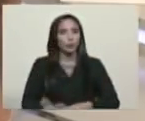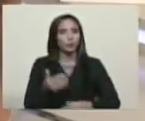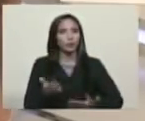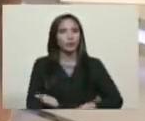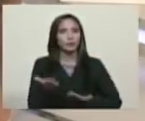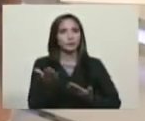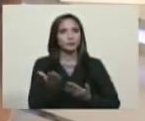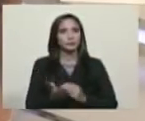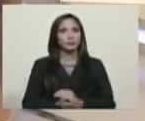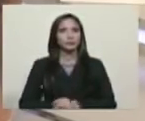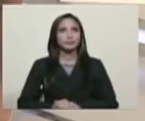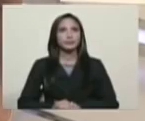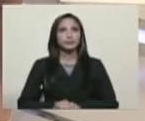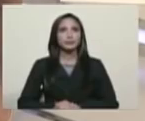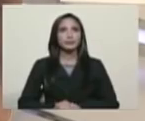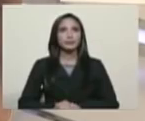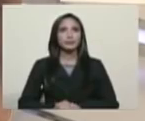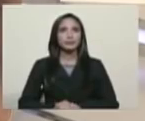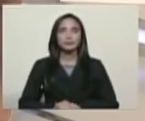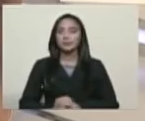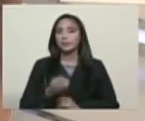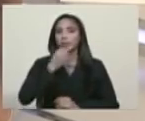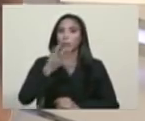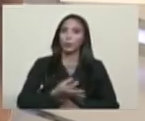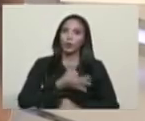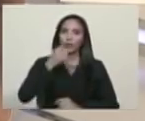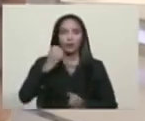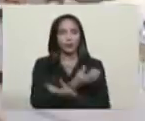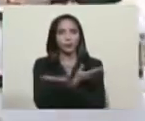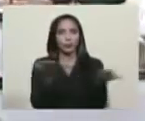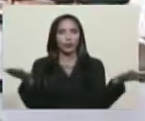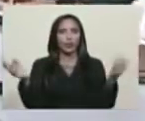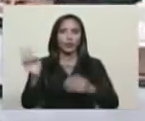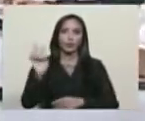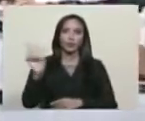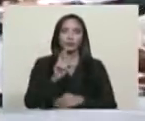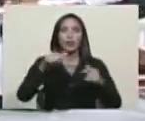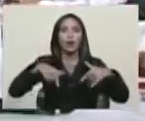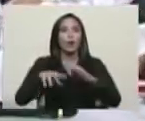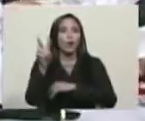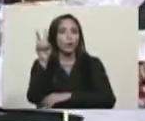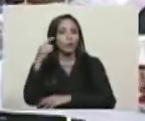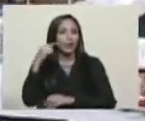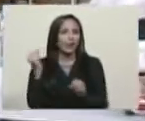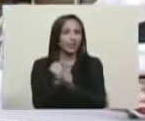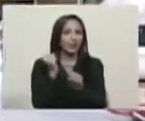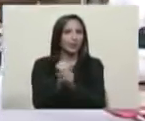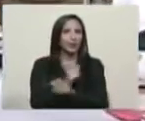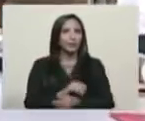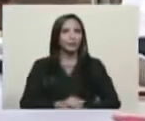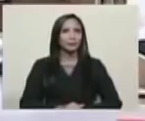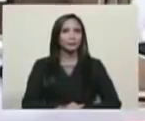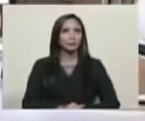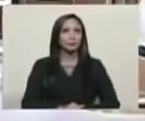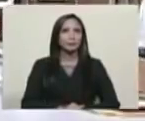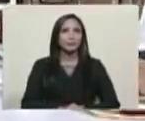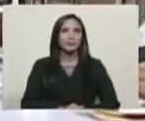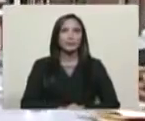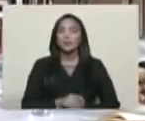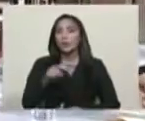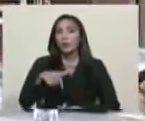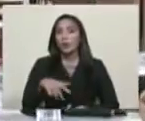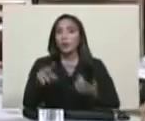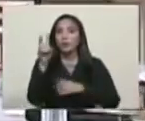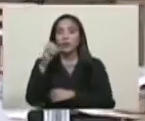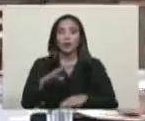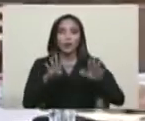Adelante. Buenas tardes, Venezuela. Viernes de trabajo. Viernes 9